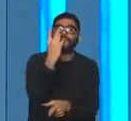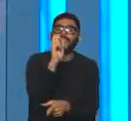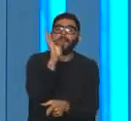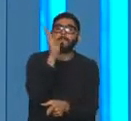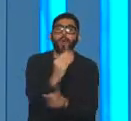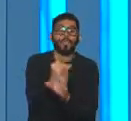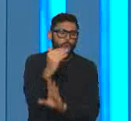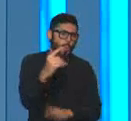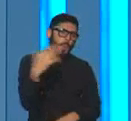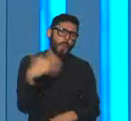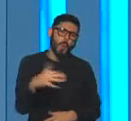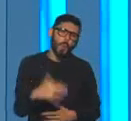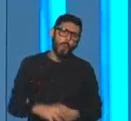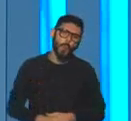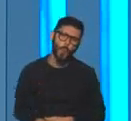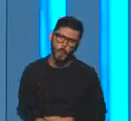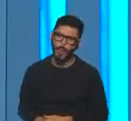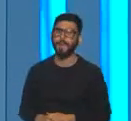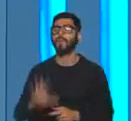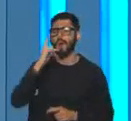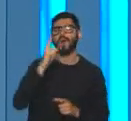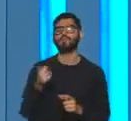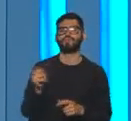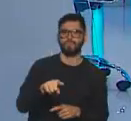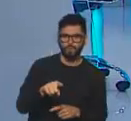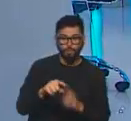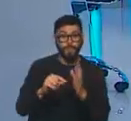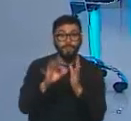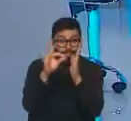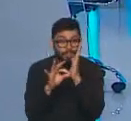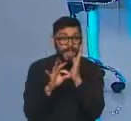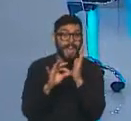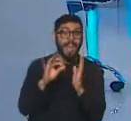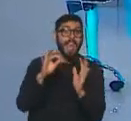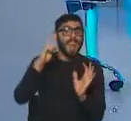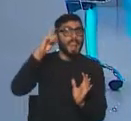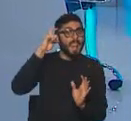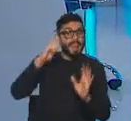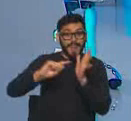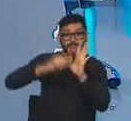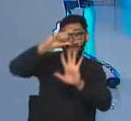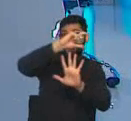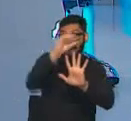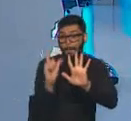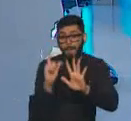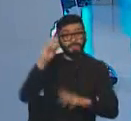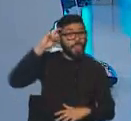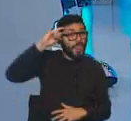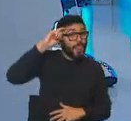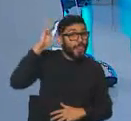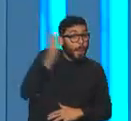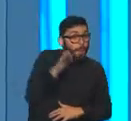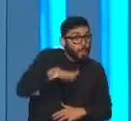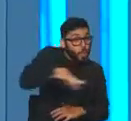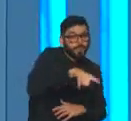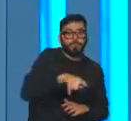en promedio. Es un montón. Y vamos ahora con este punto, Horacio. El 10% inicialmente del AMBA con mayor poder adquisitivo va a